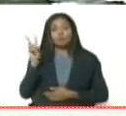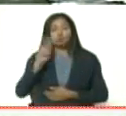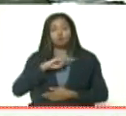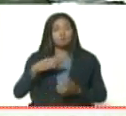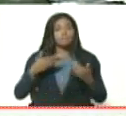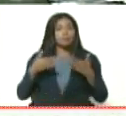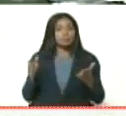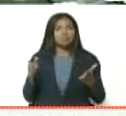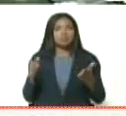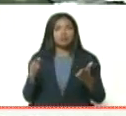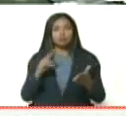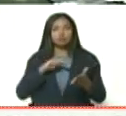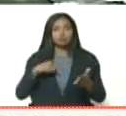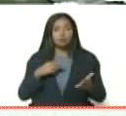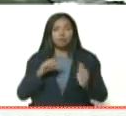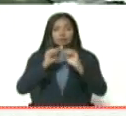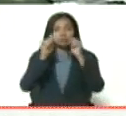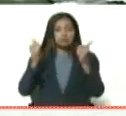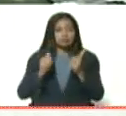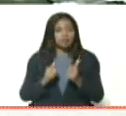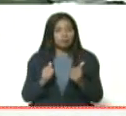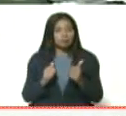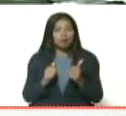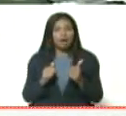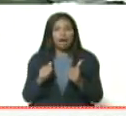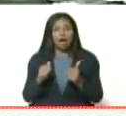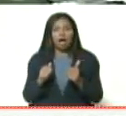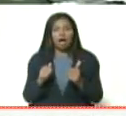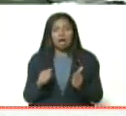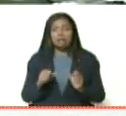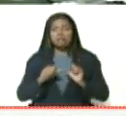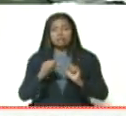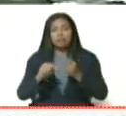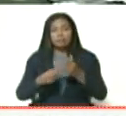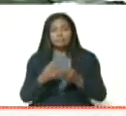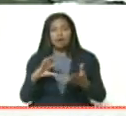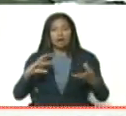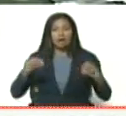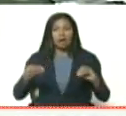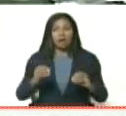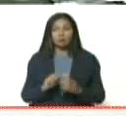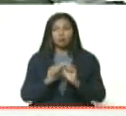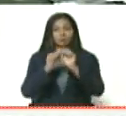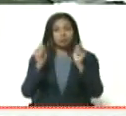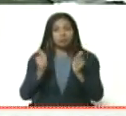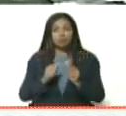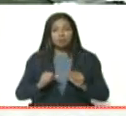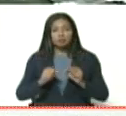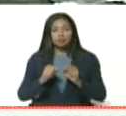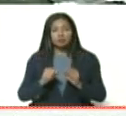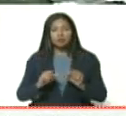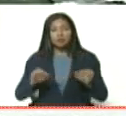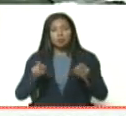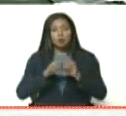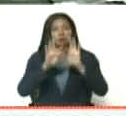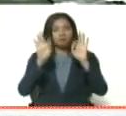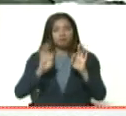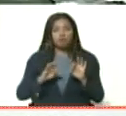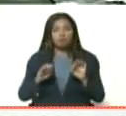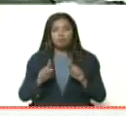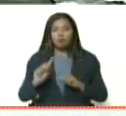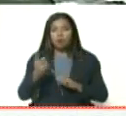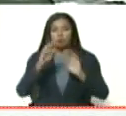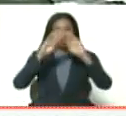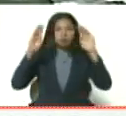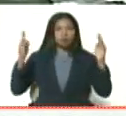permitido optimizar este sistema logístico, ¿no?, que se apalanca sobre el CLAC. Un sistema de distribución formidable, único en el mundo, me atrevo a